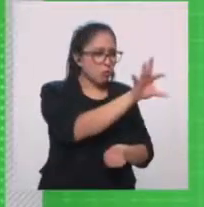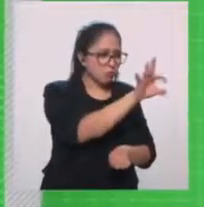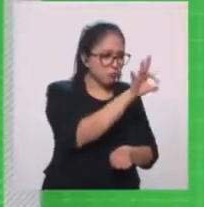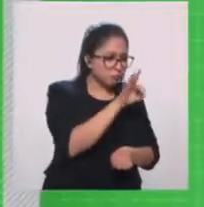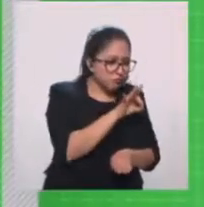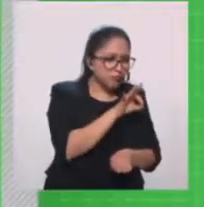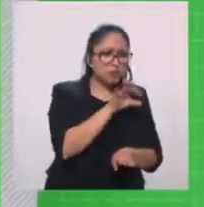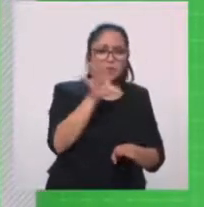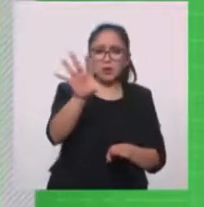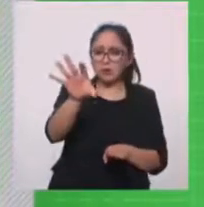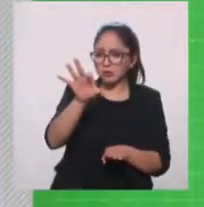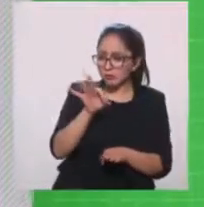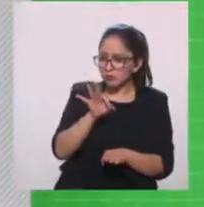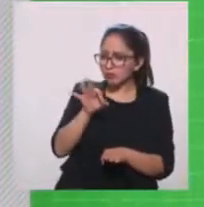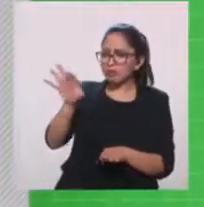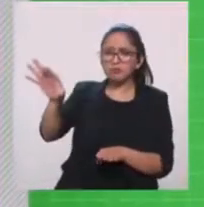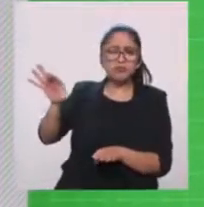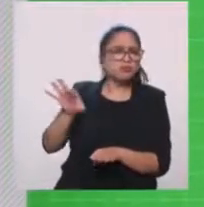Bueno,